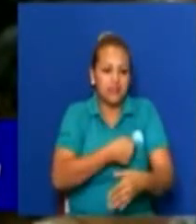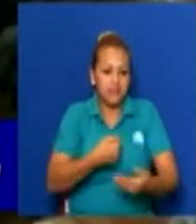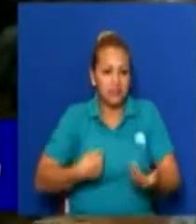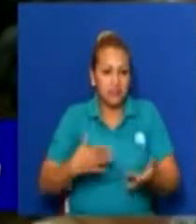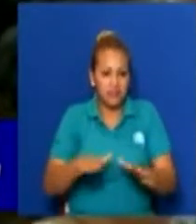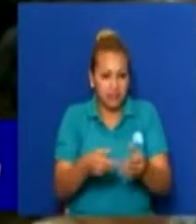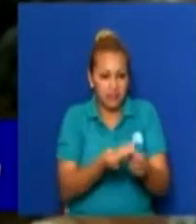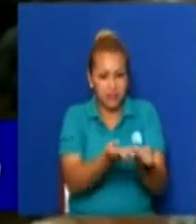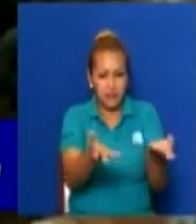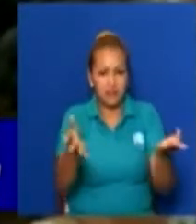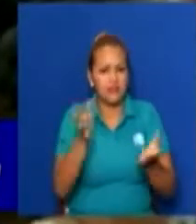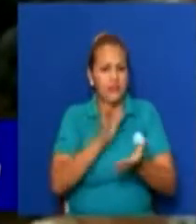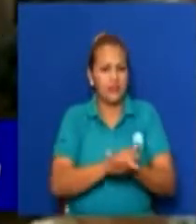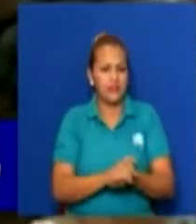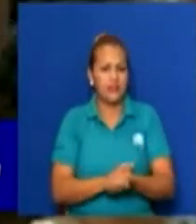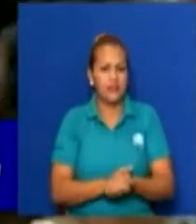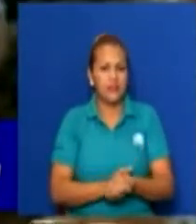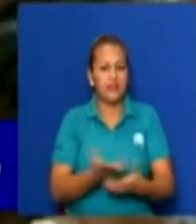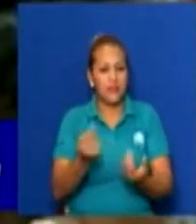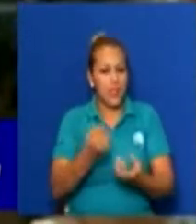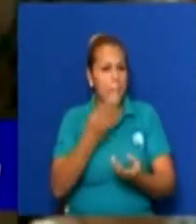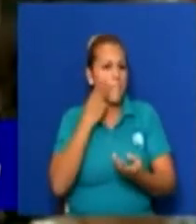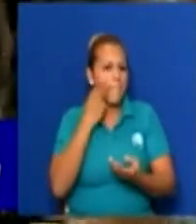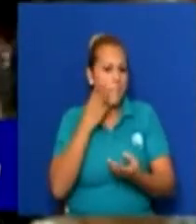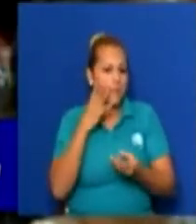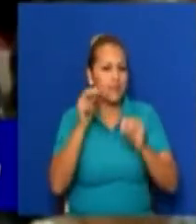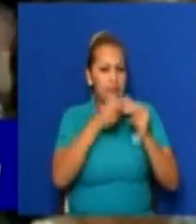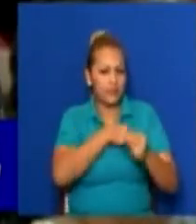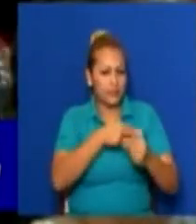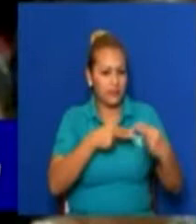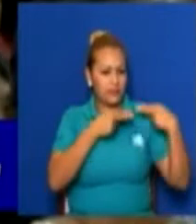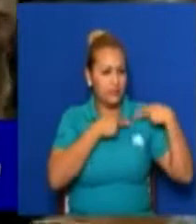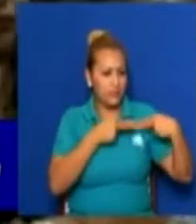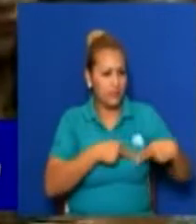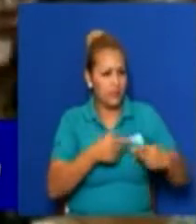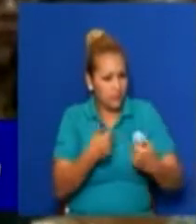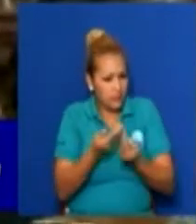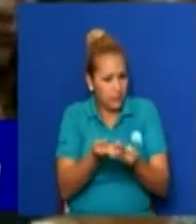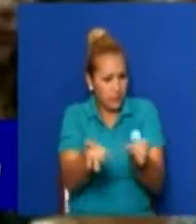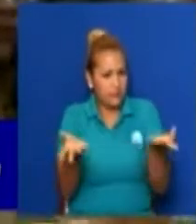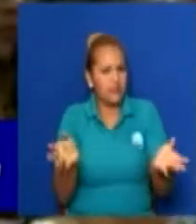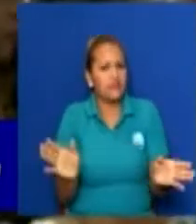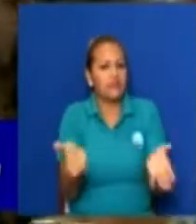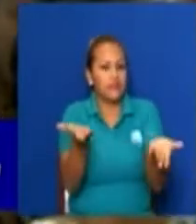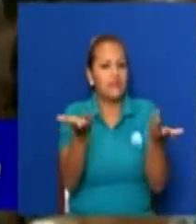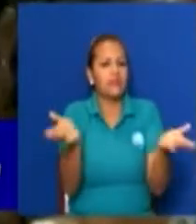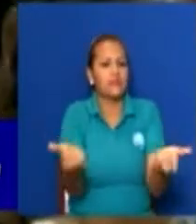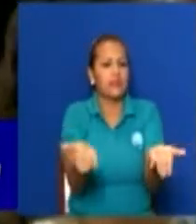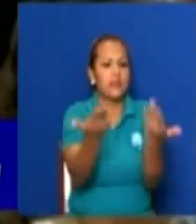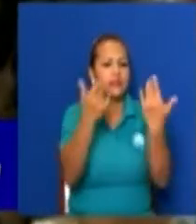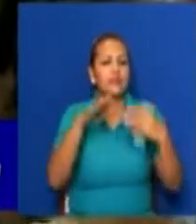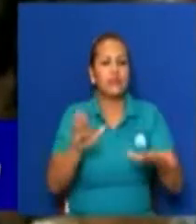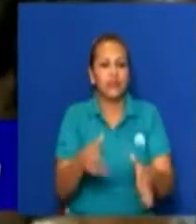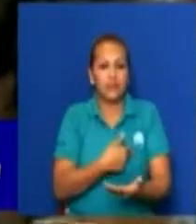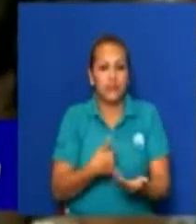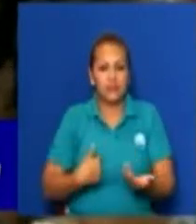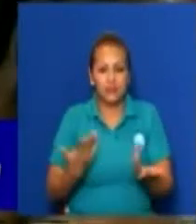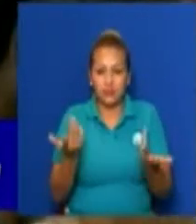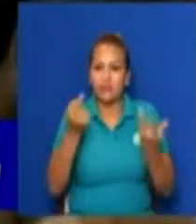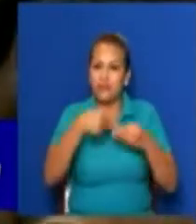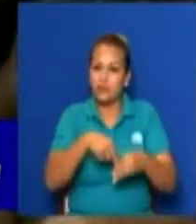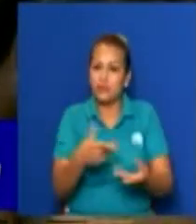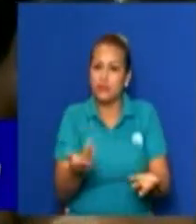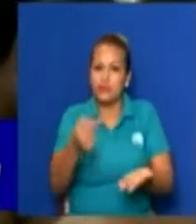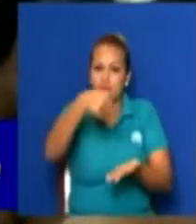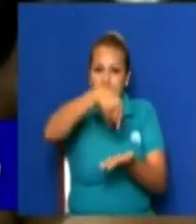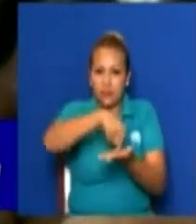está la naturaleza. Y Madre Humana, aquí, aviéntense. Entonces, ¿qué pasa? Somos tres ejes fundamentales. Y